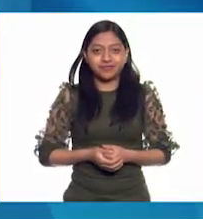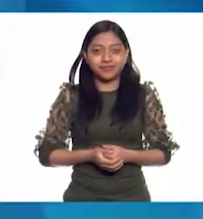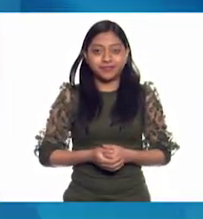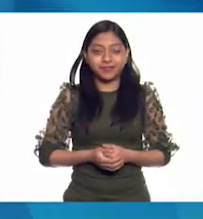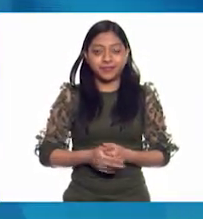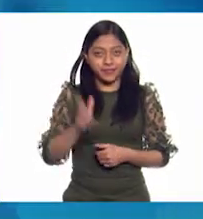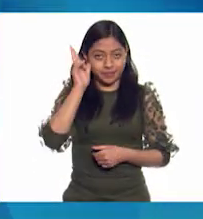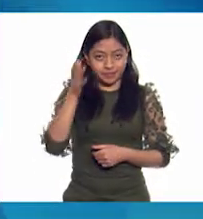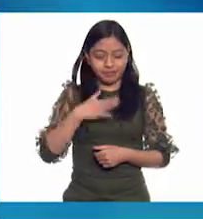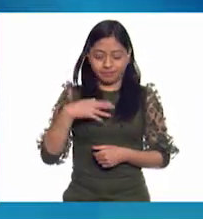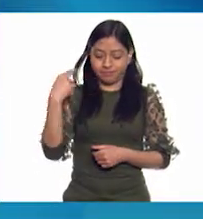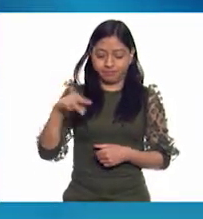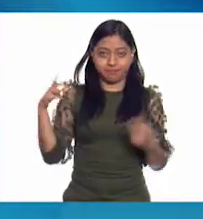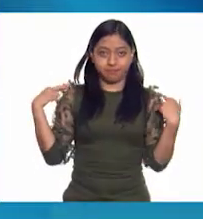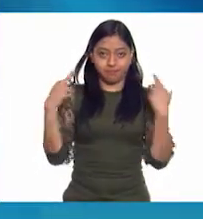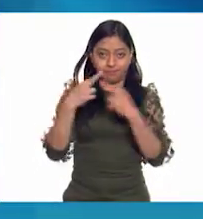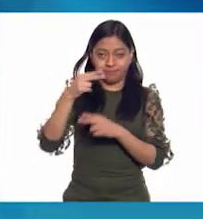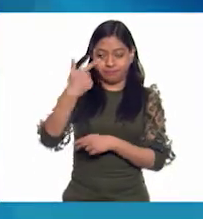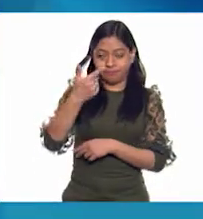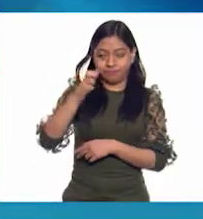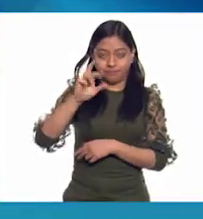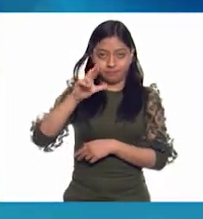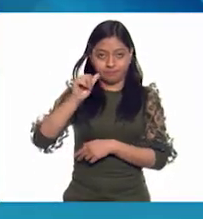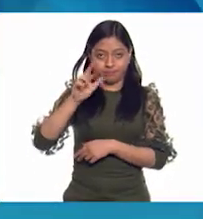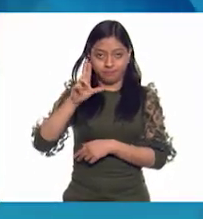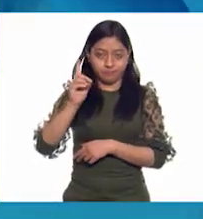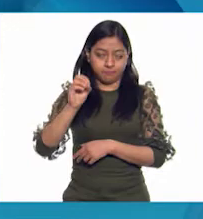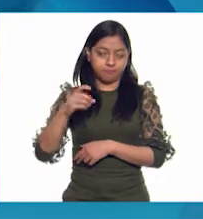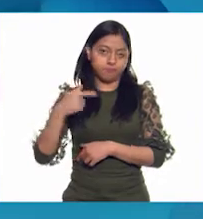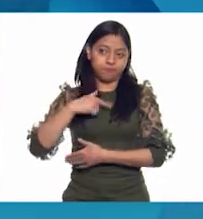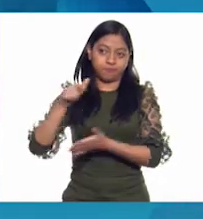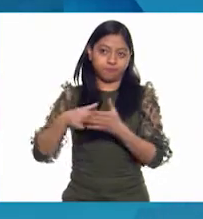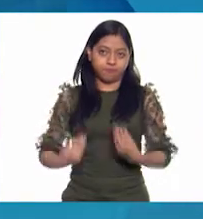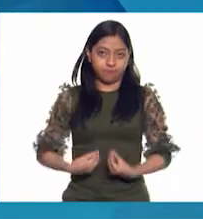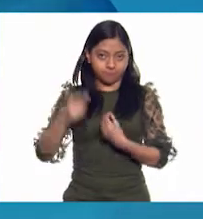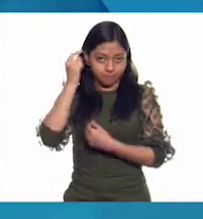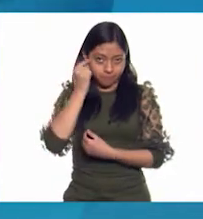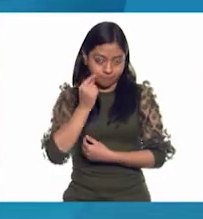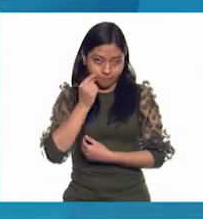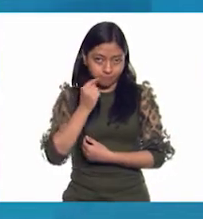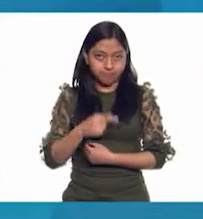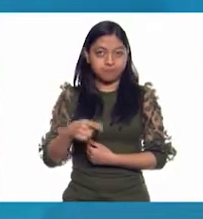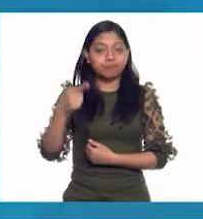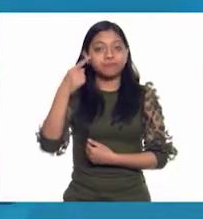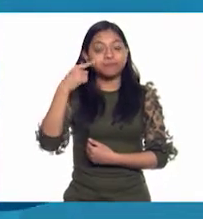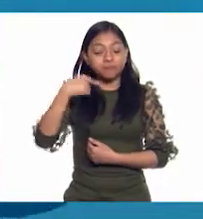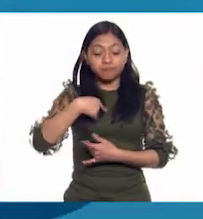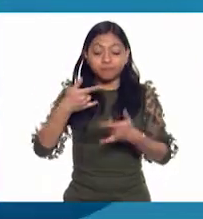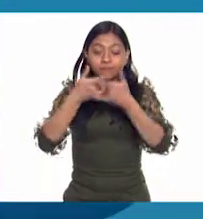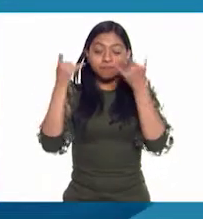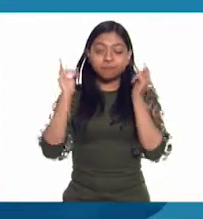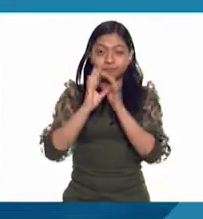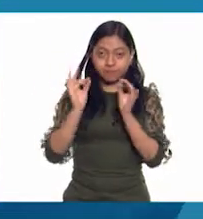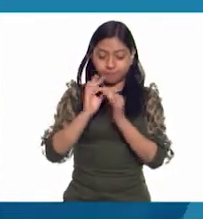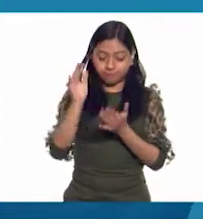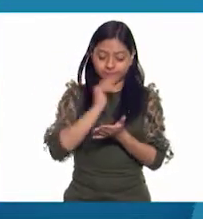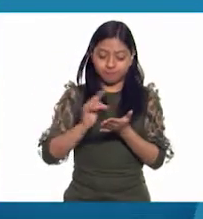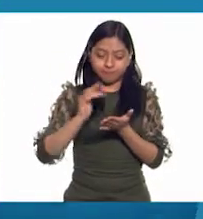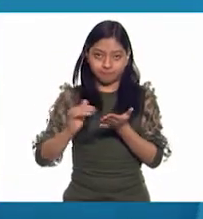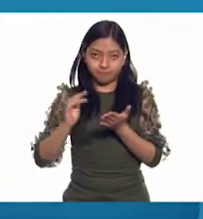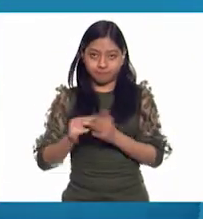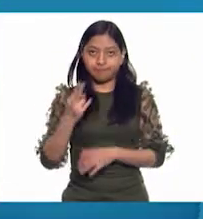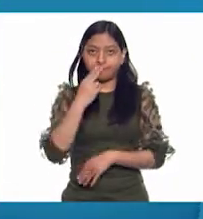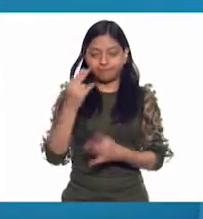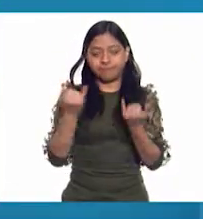Hola, soy el profesor Gerardo Coctecón, originario de Atliaca, Guerrero. Les leeré el siguiente texto del Códice Florentino en náhuatl